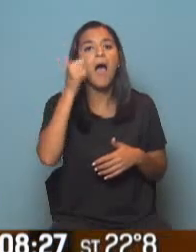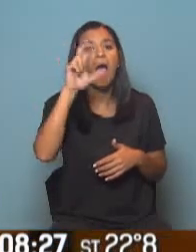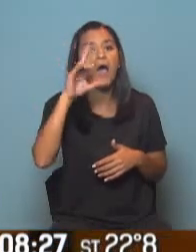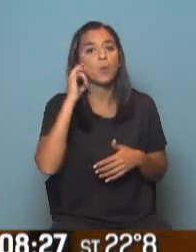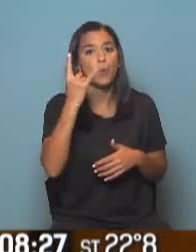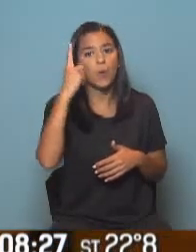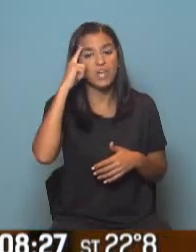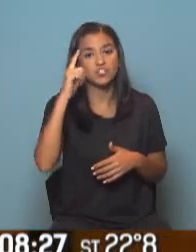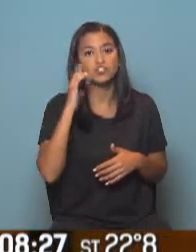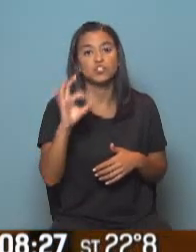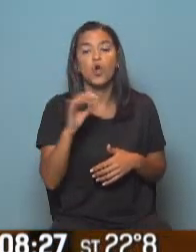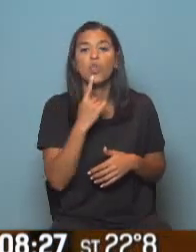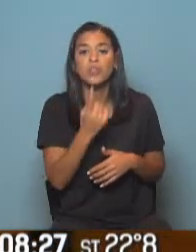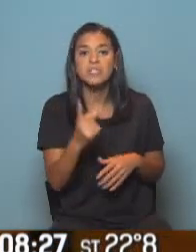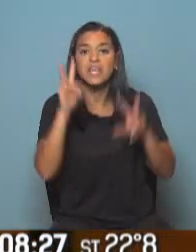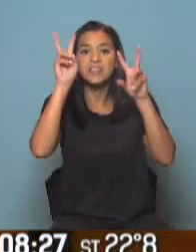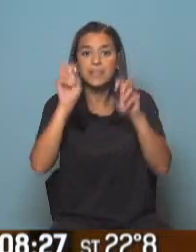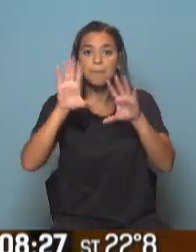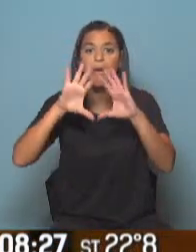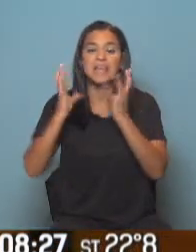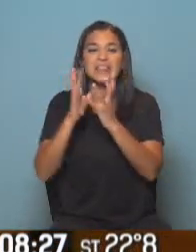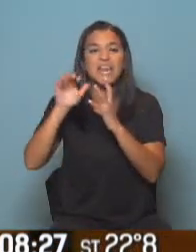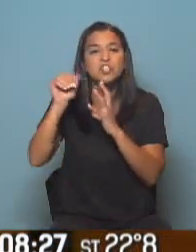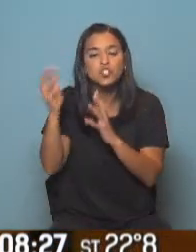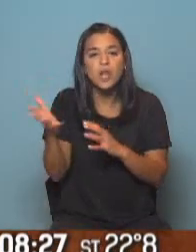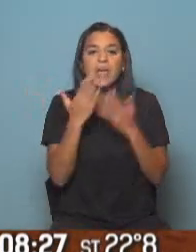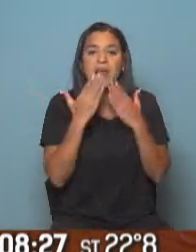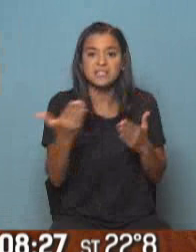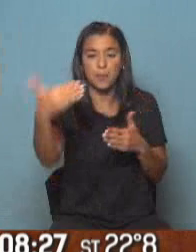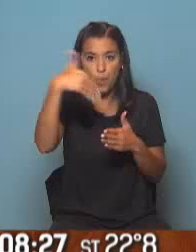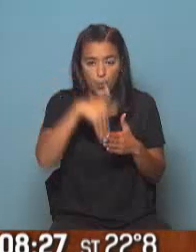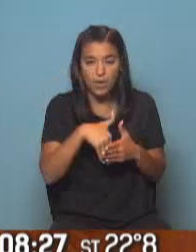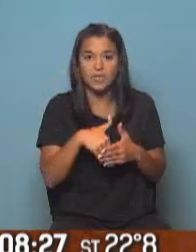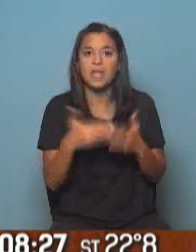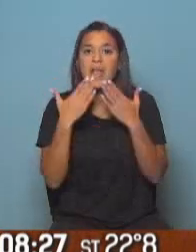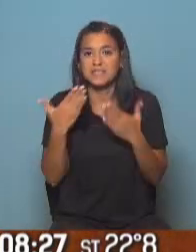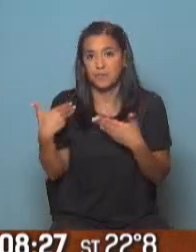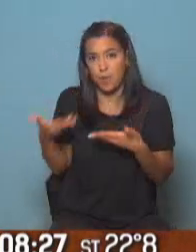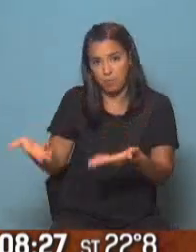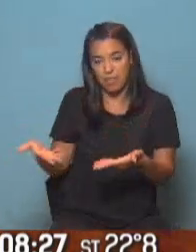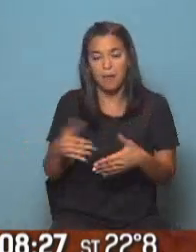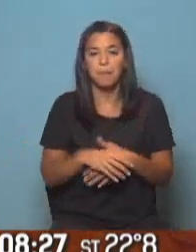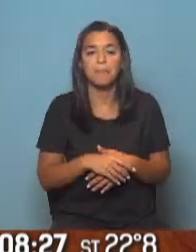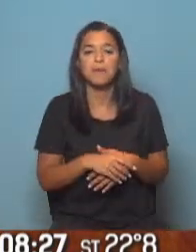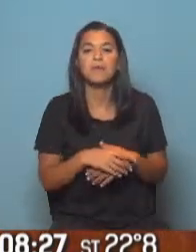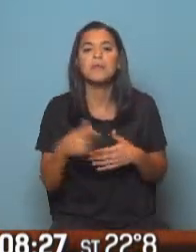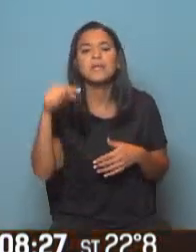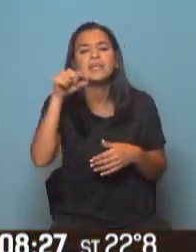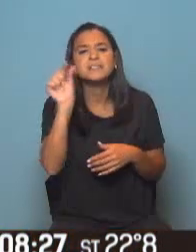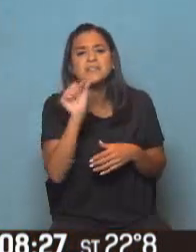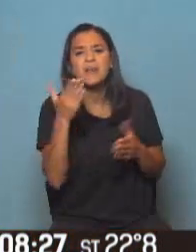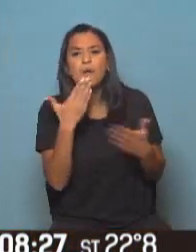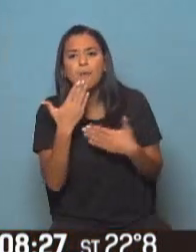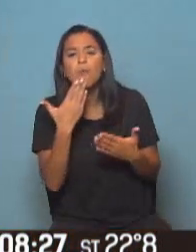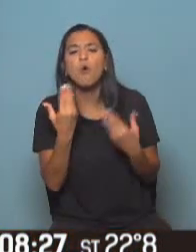especialista en temas internacionales Irma Muchísimas gracias por visitarnos Gracias por invitarme eh recién hablamos fuera de micrófono esto